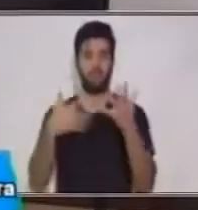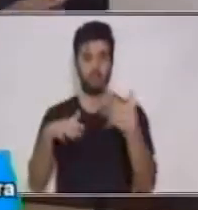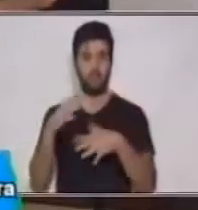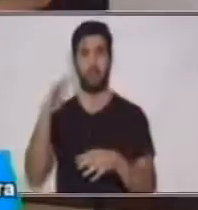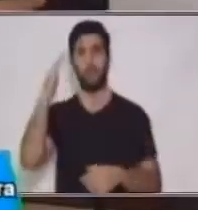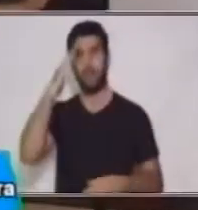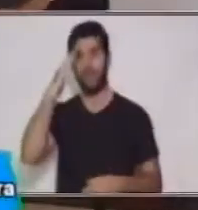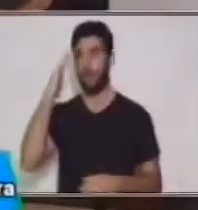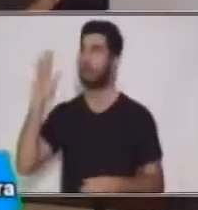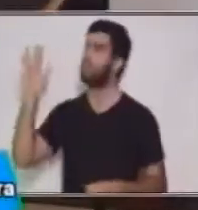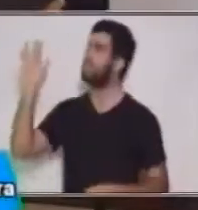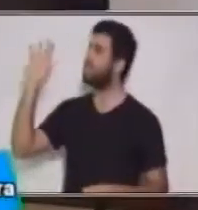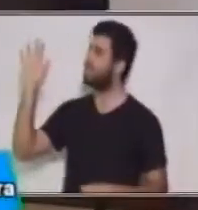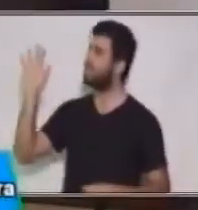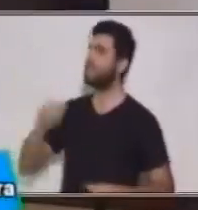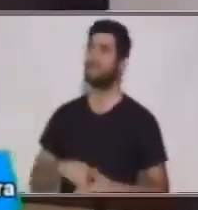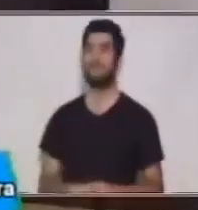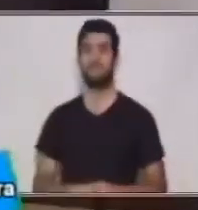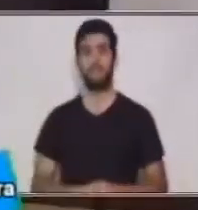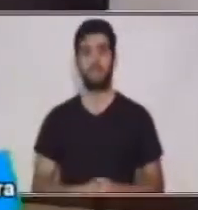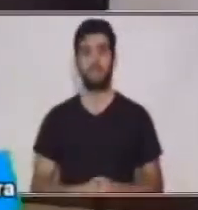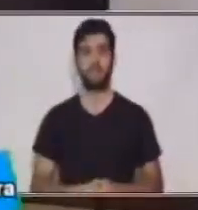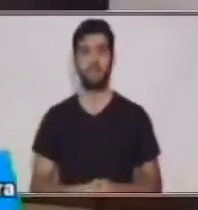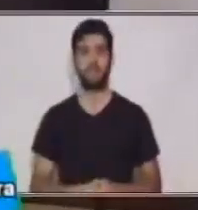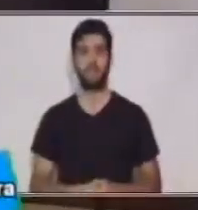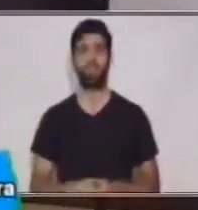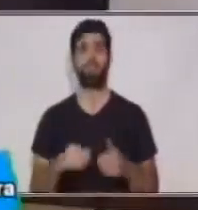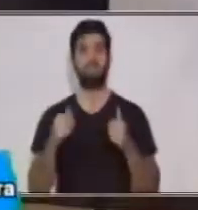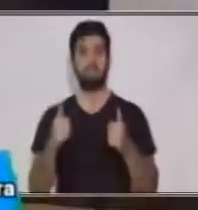señas Pablo. Hola Pablo. Muy bien.